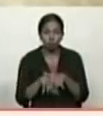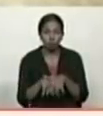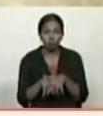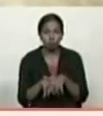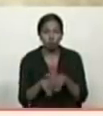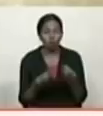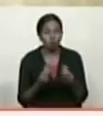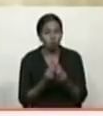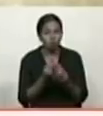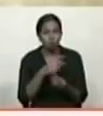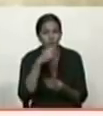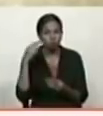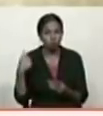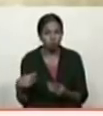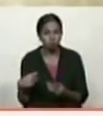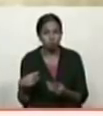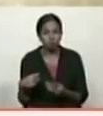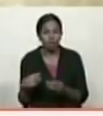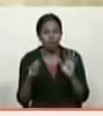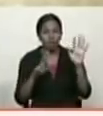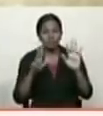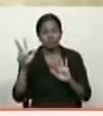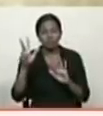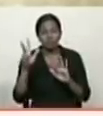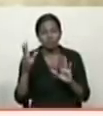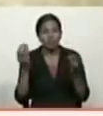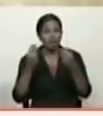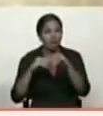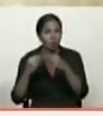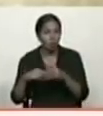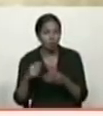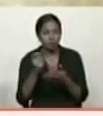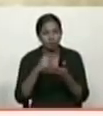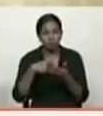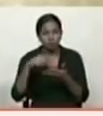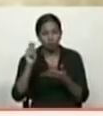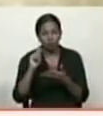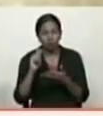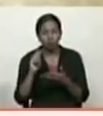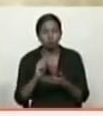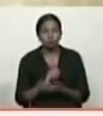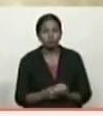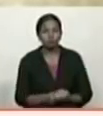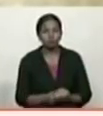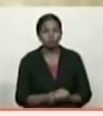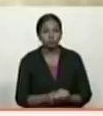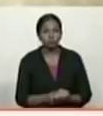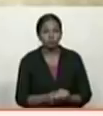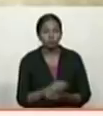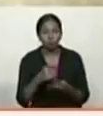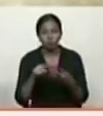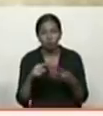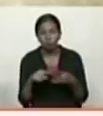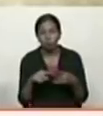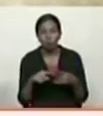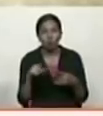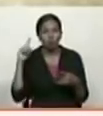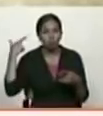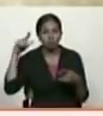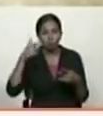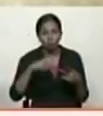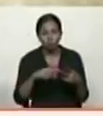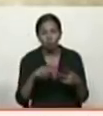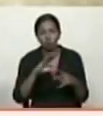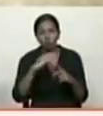supuesto. Ahí se firmaron 13 acuerdos, se celebraron 8 subcomisiones técnicas en áreas tales como transporte, cultura,